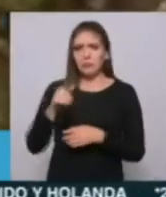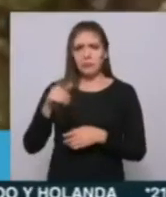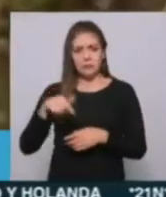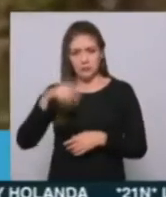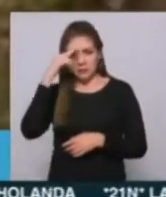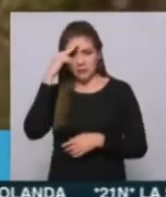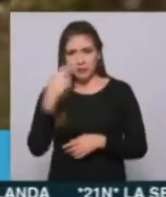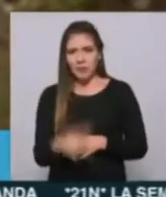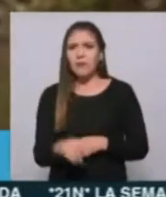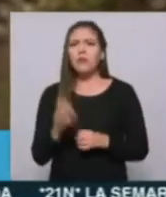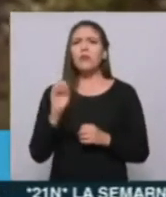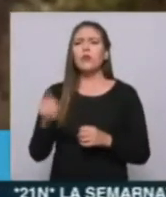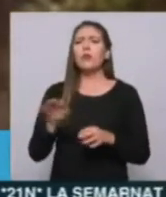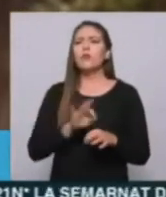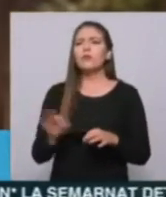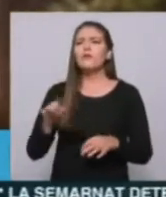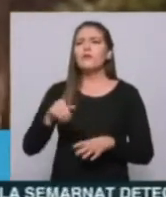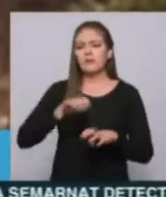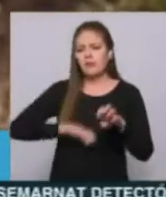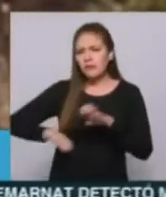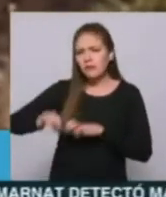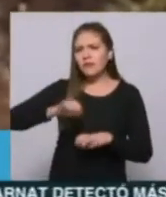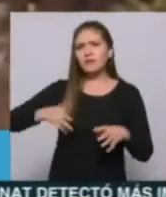o tener actividades empresariales,